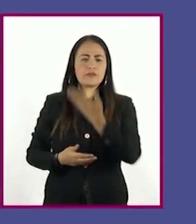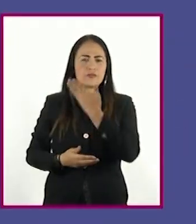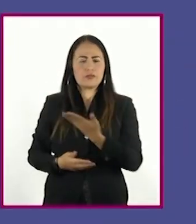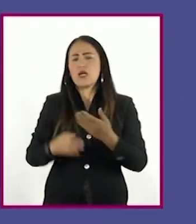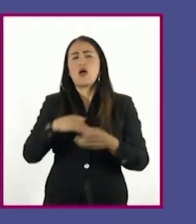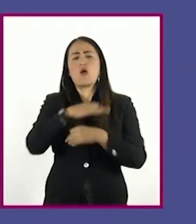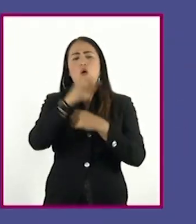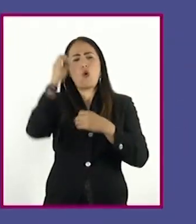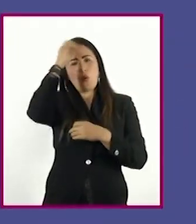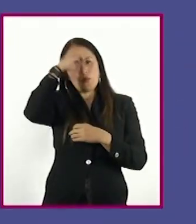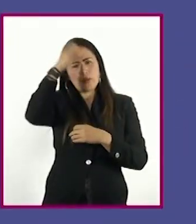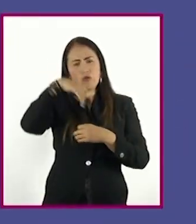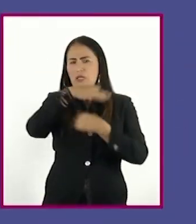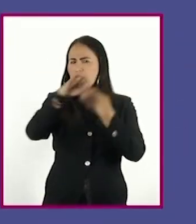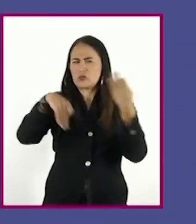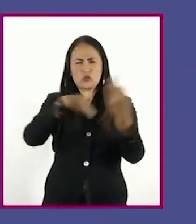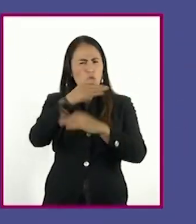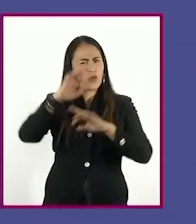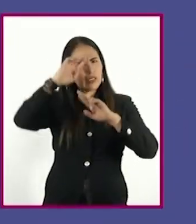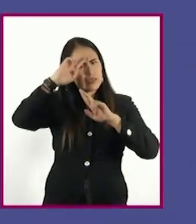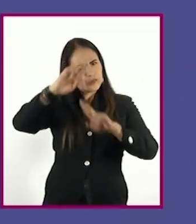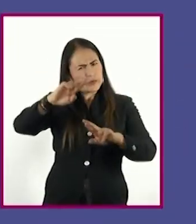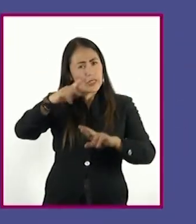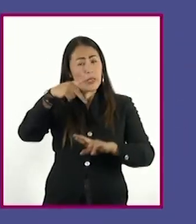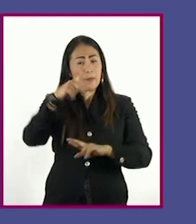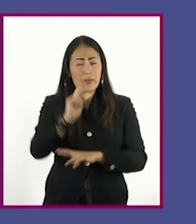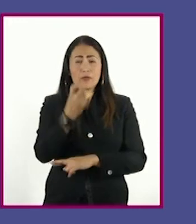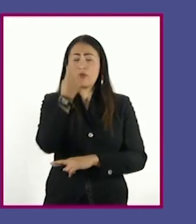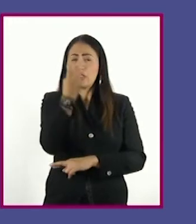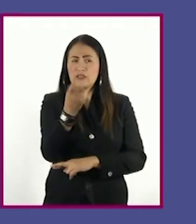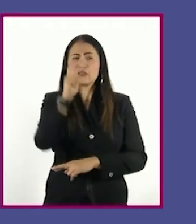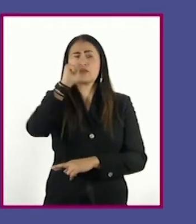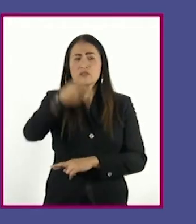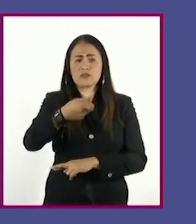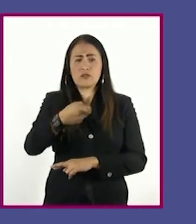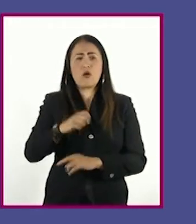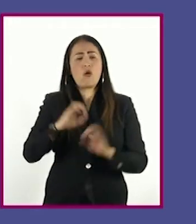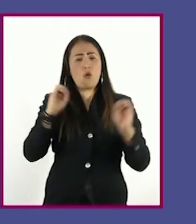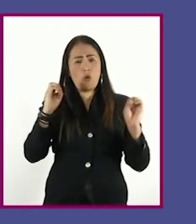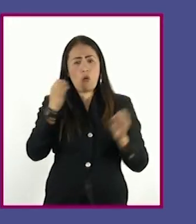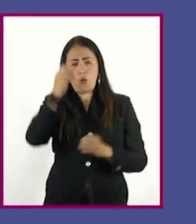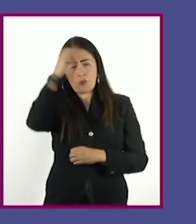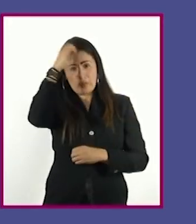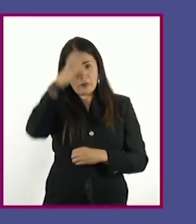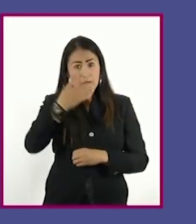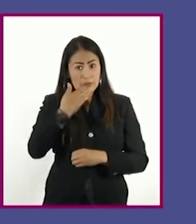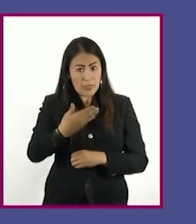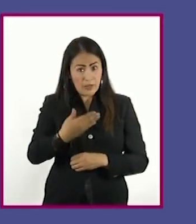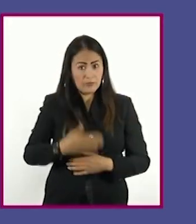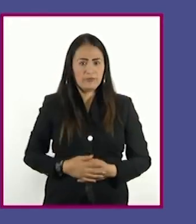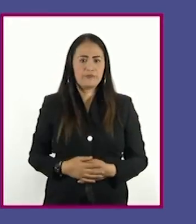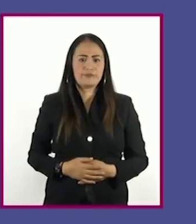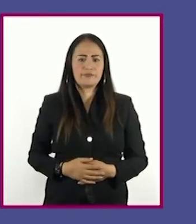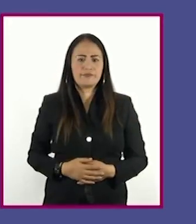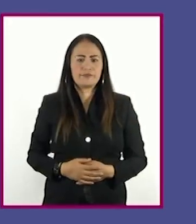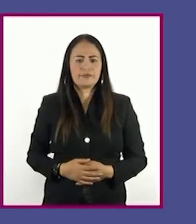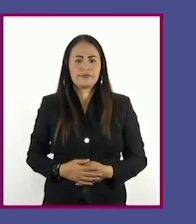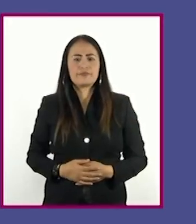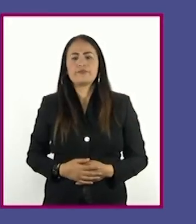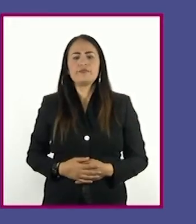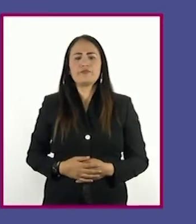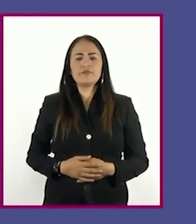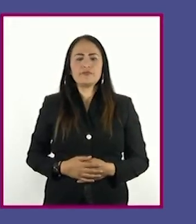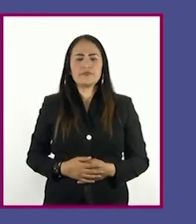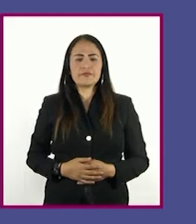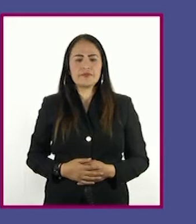las opiniones son respetables, pero esto no significa que todas las opiniones sean correctas, de la autoría de